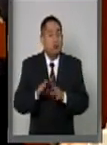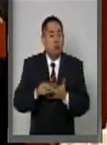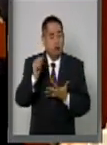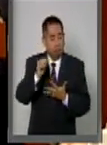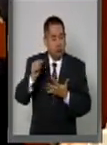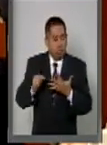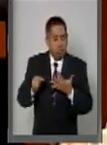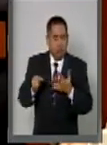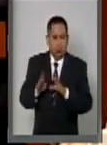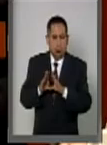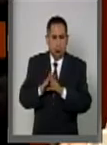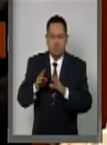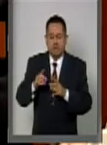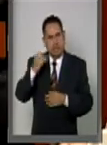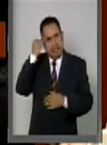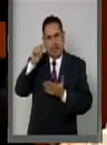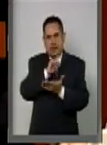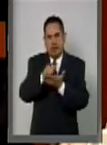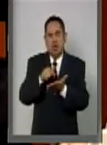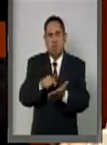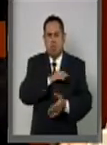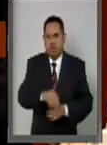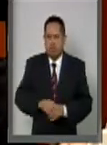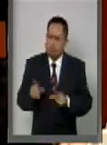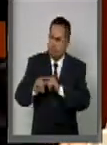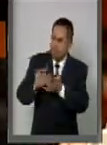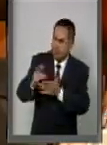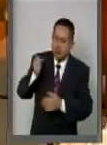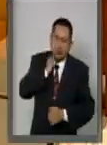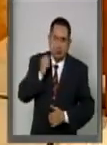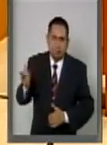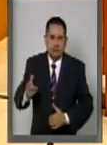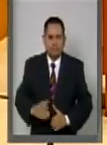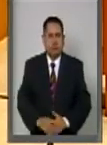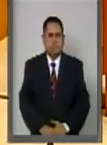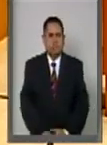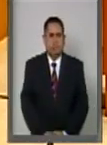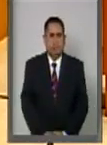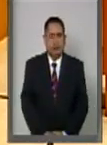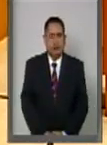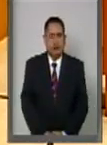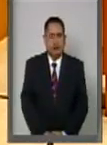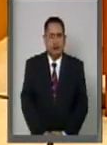casos conforme a las hipótesis que la ley preveía. Muchas gracias, señor senador. Muchas gracias.